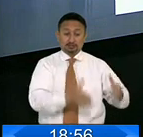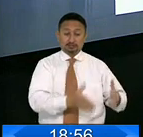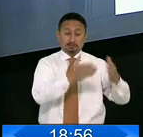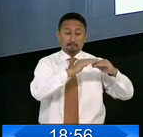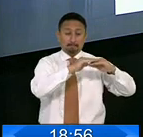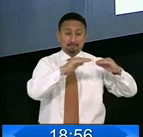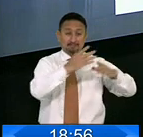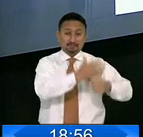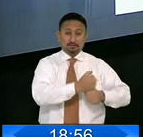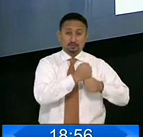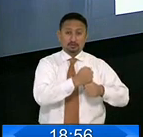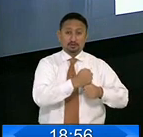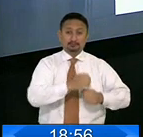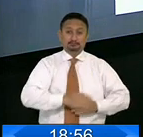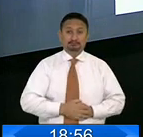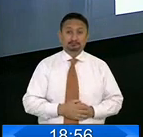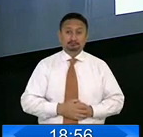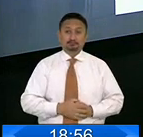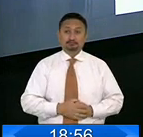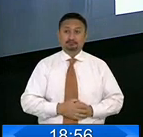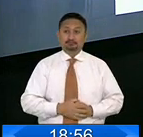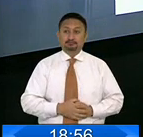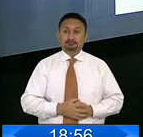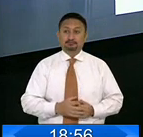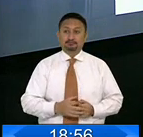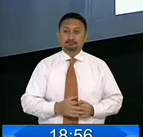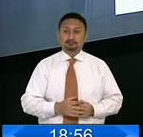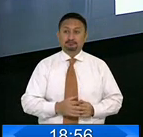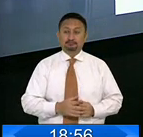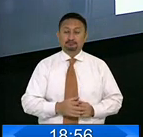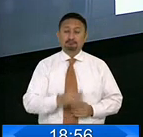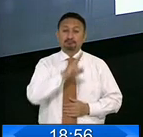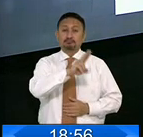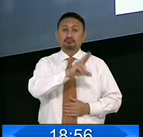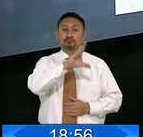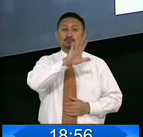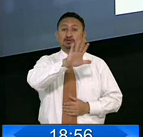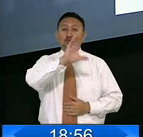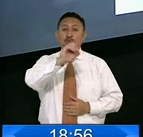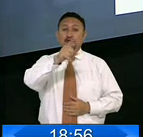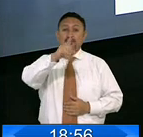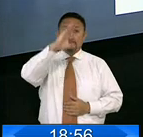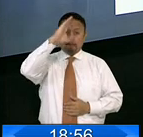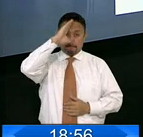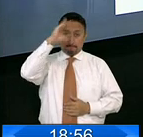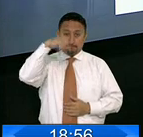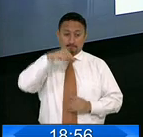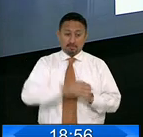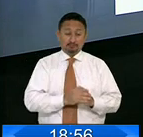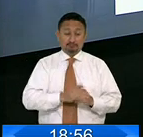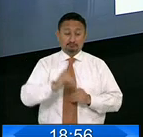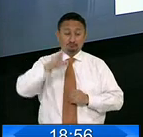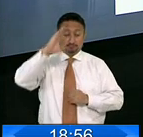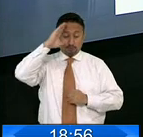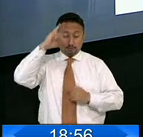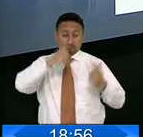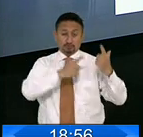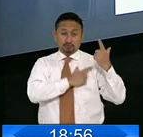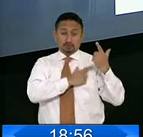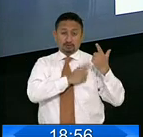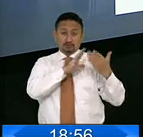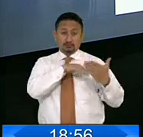seguridad en la penitenciaría de cotopaxi cerca de 250 uniformados entre miembros policiales y militares